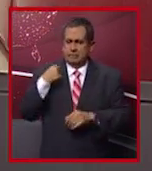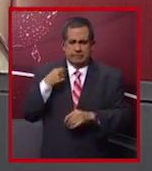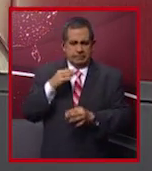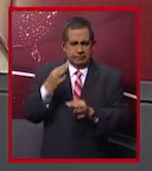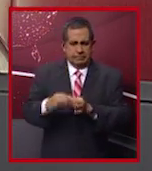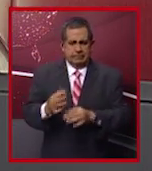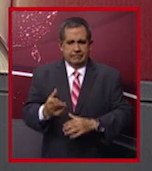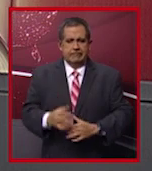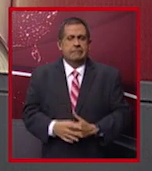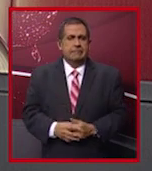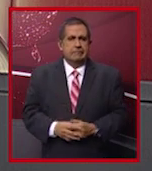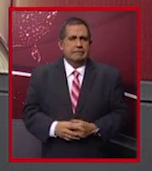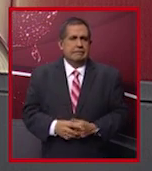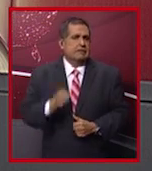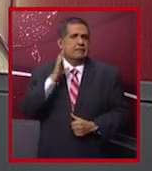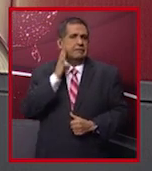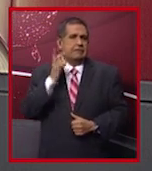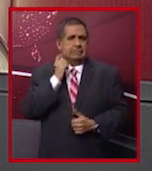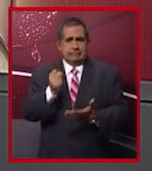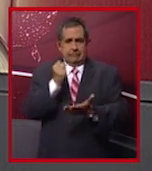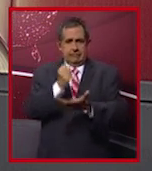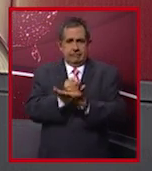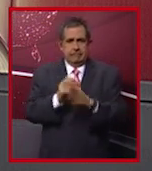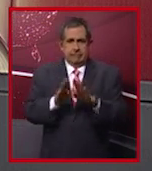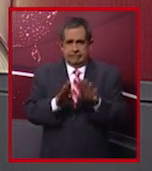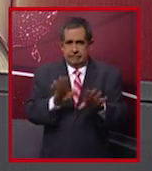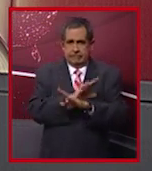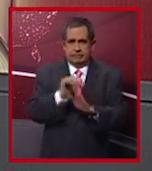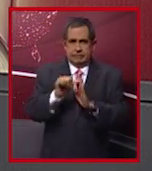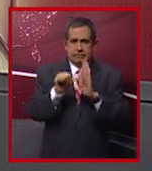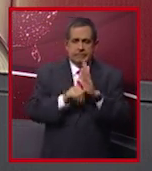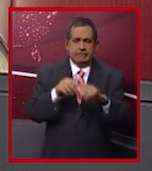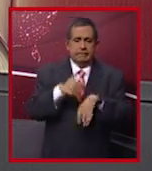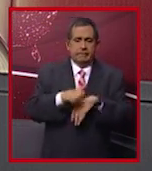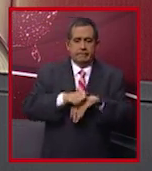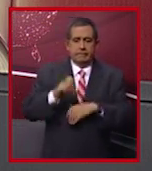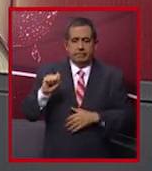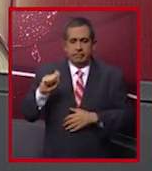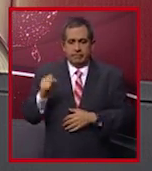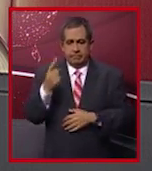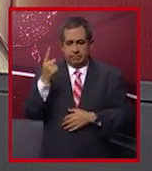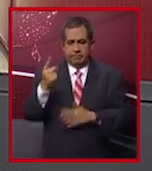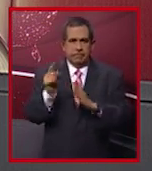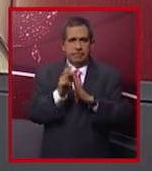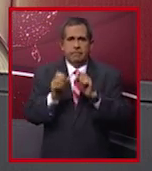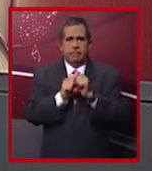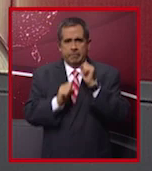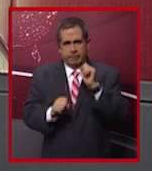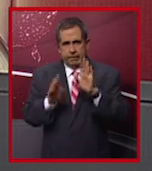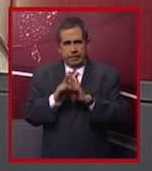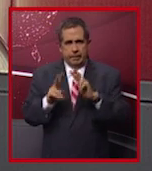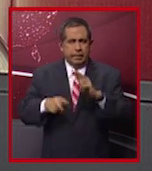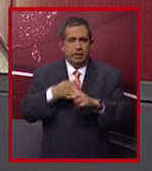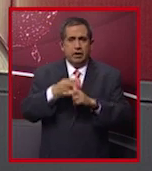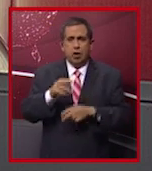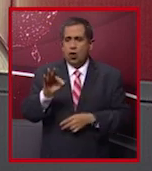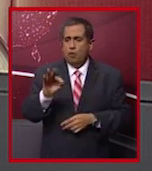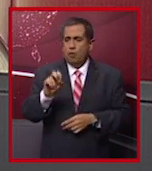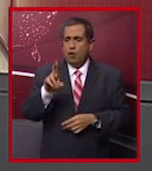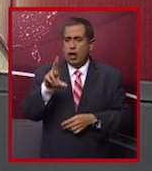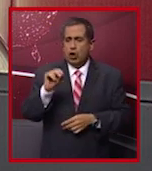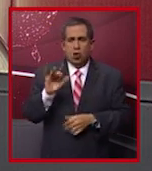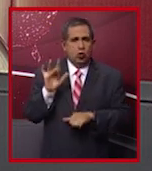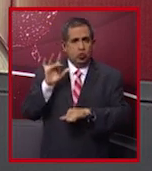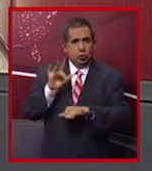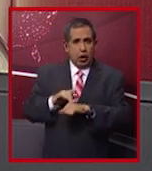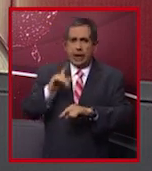horas. La Cámara de Diputados aprobó la reforma que modifica el artículo 61 de la Constitución a fin de eliminar el fuero constitucional